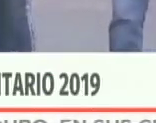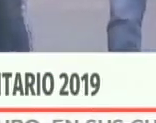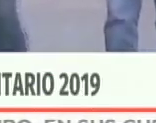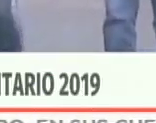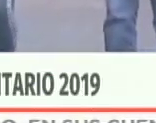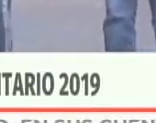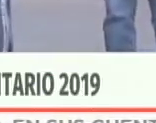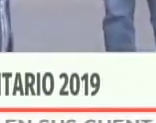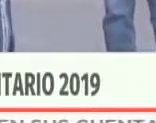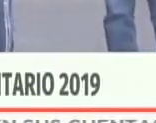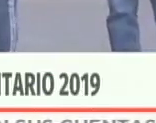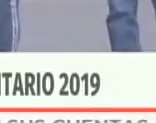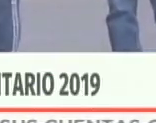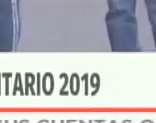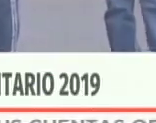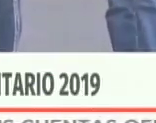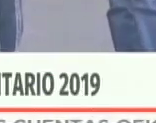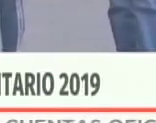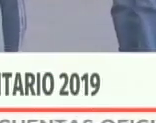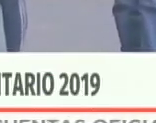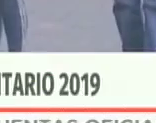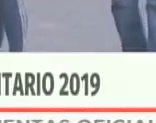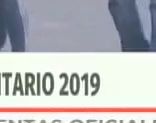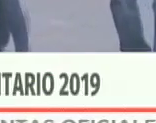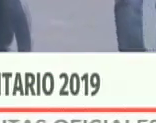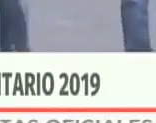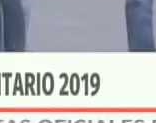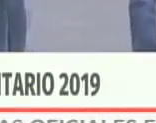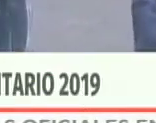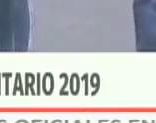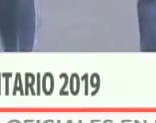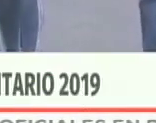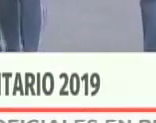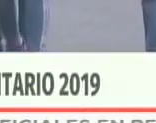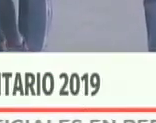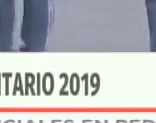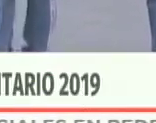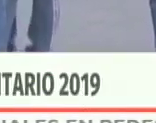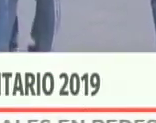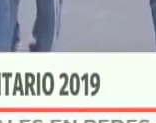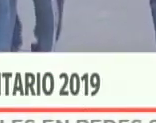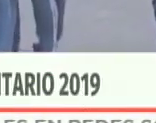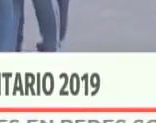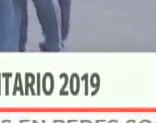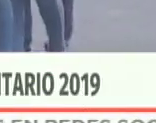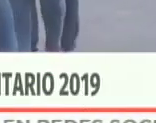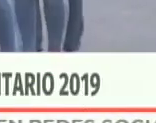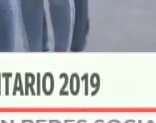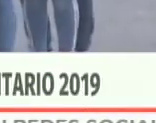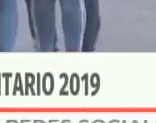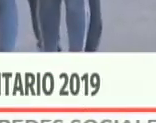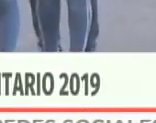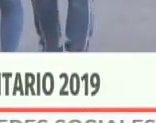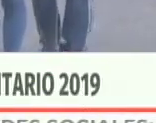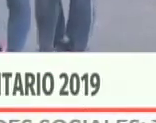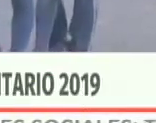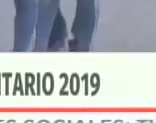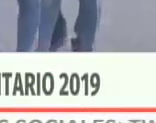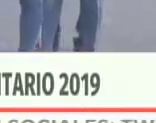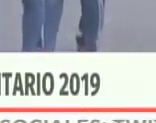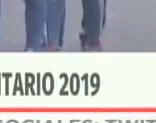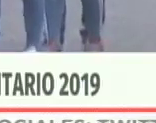Pedro Infante, que ambos dirigen la política del deporte nacional. Gracias por todo el apoyo, presidente. Ya